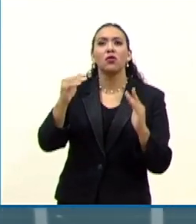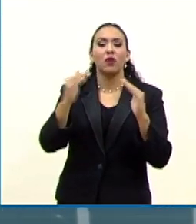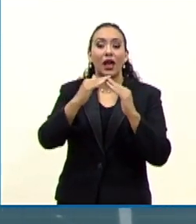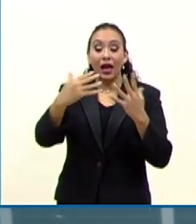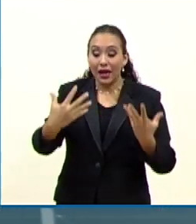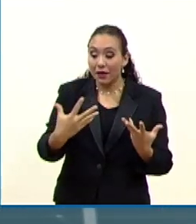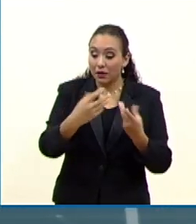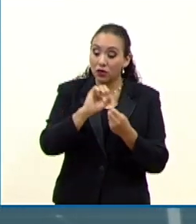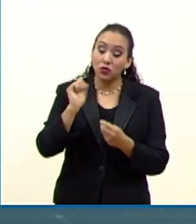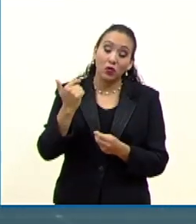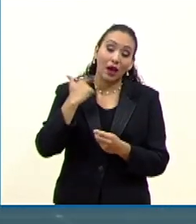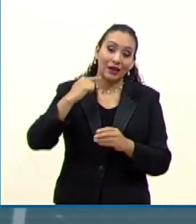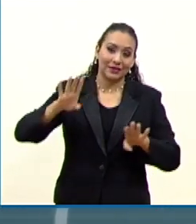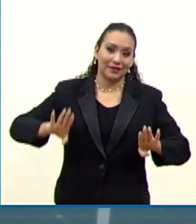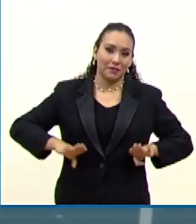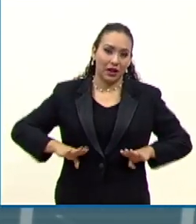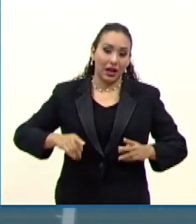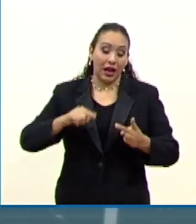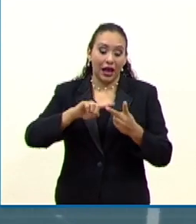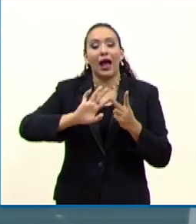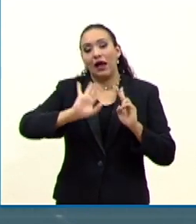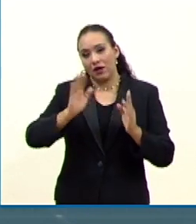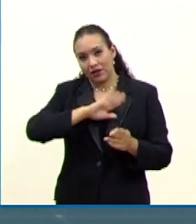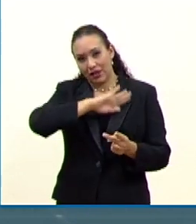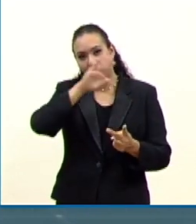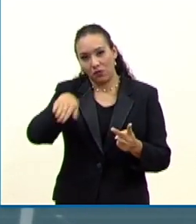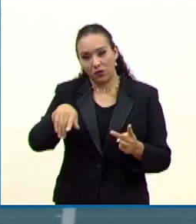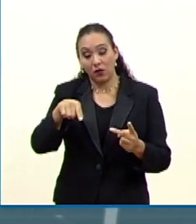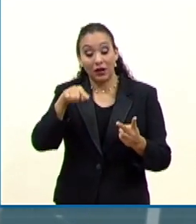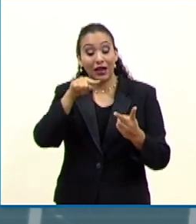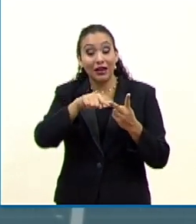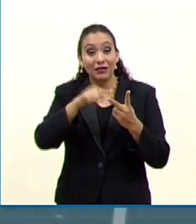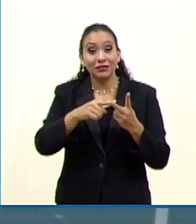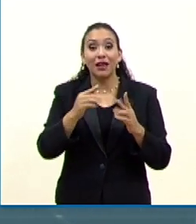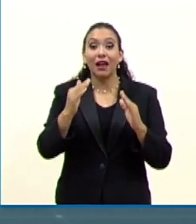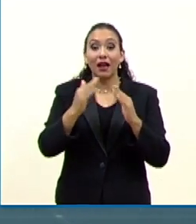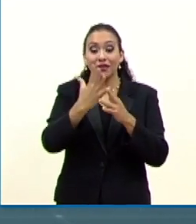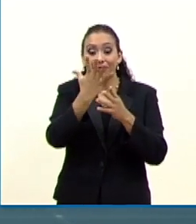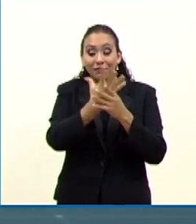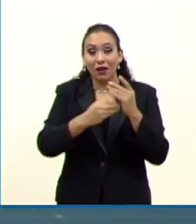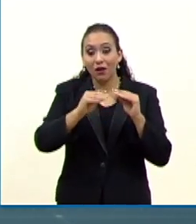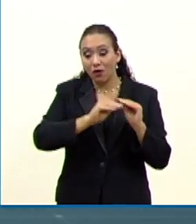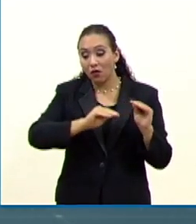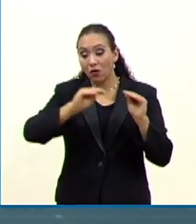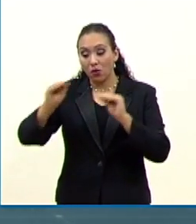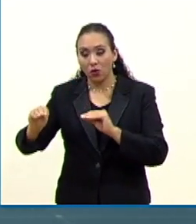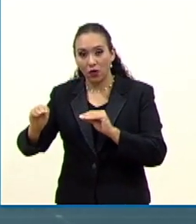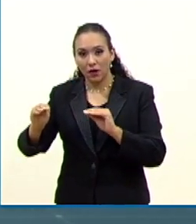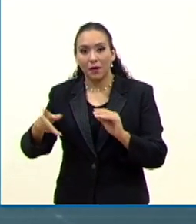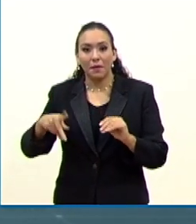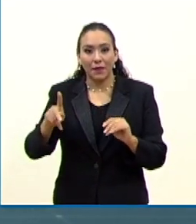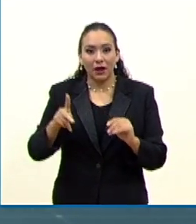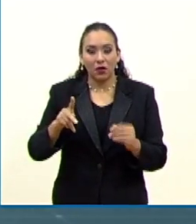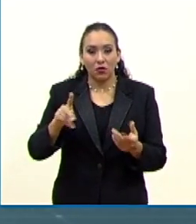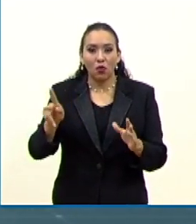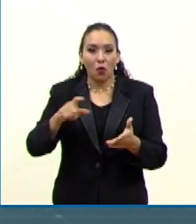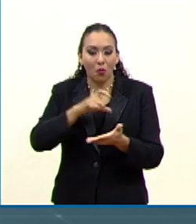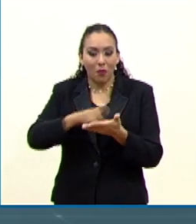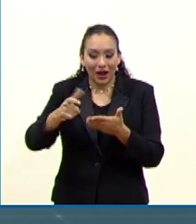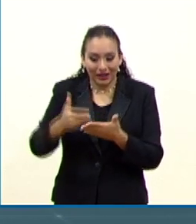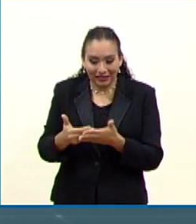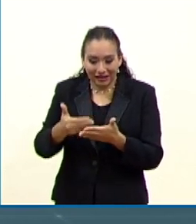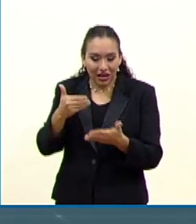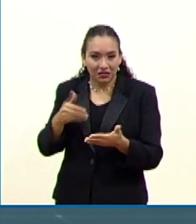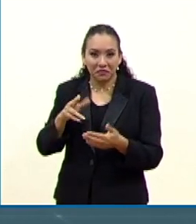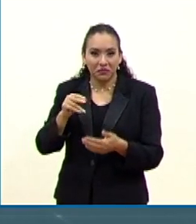con su excónyuge, ahora fallecido, ya que éste había abandonado el domicilio antes de concluir la compraventa. El